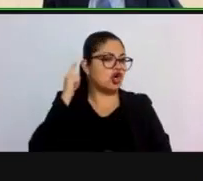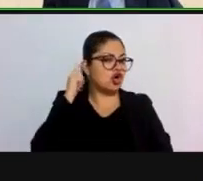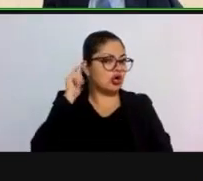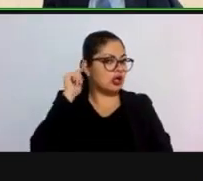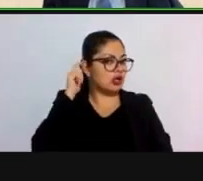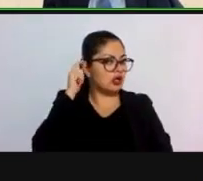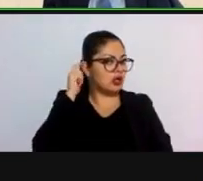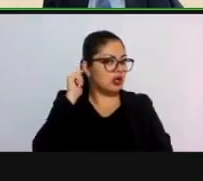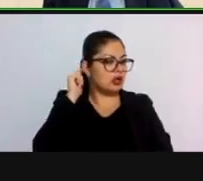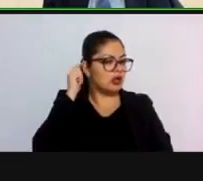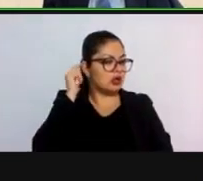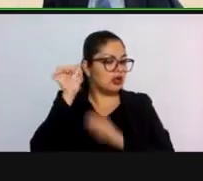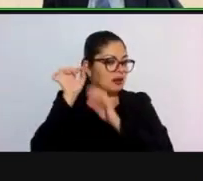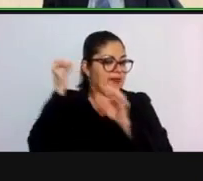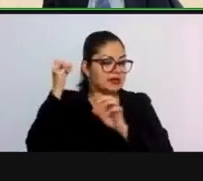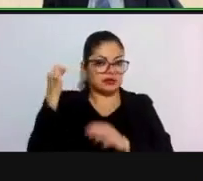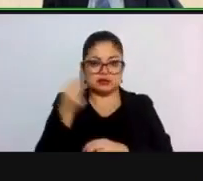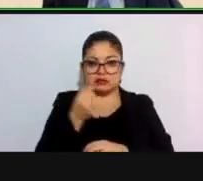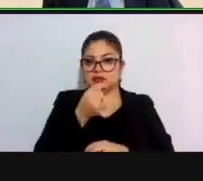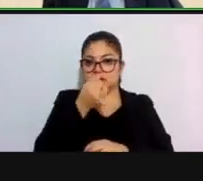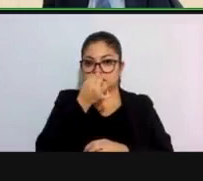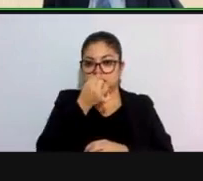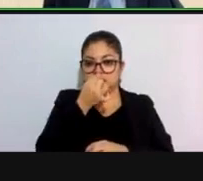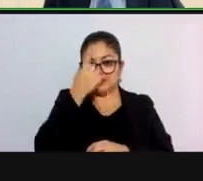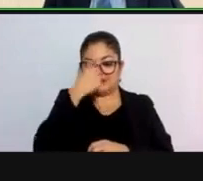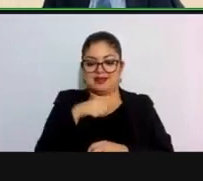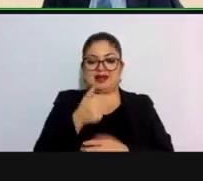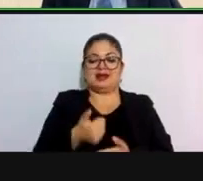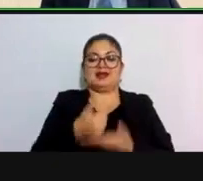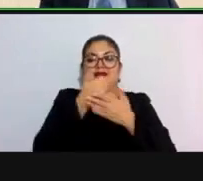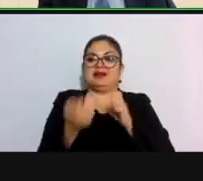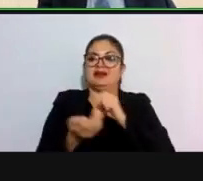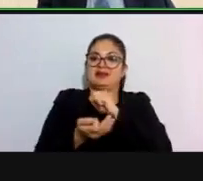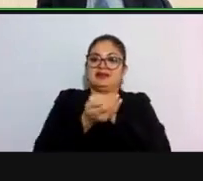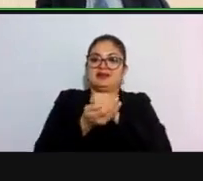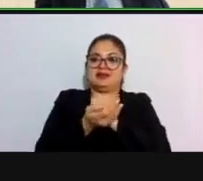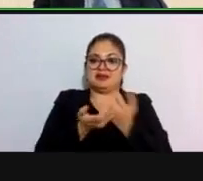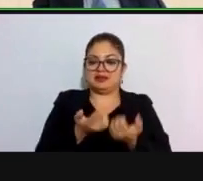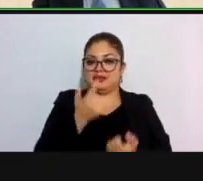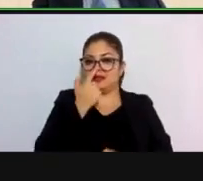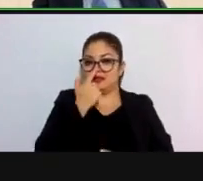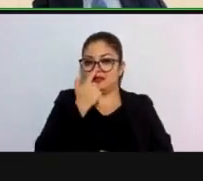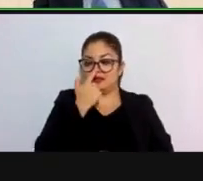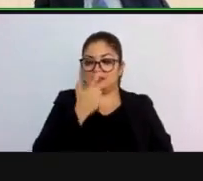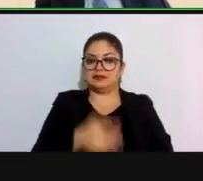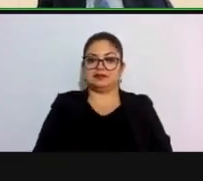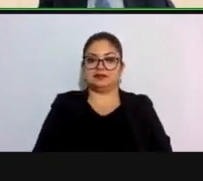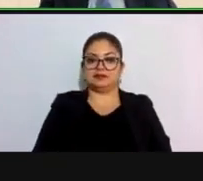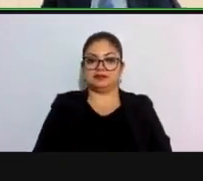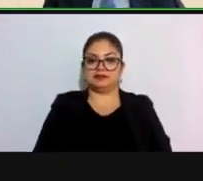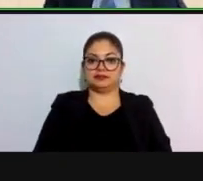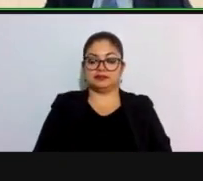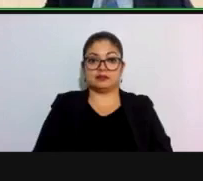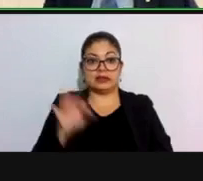la reconstrucción del soporte y definición de estructuras en la punta nasal. En los casos más graves, se